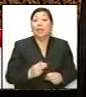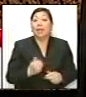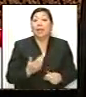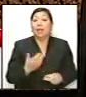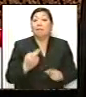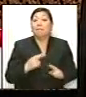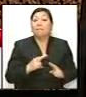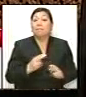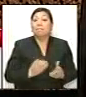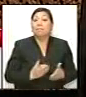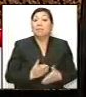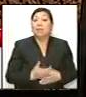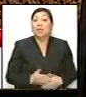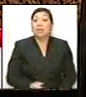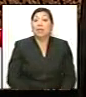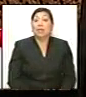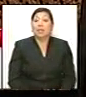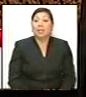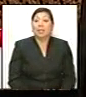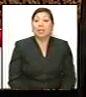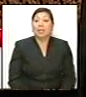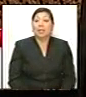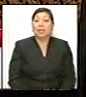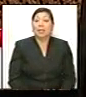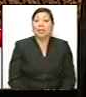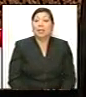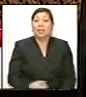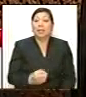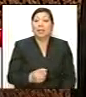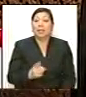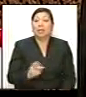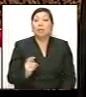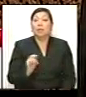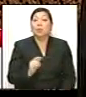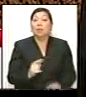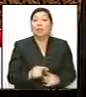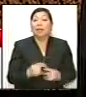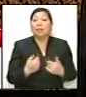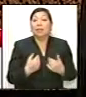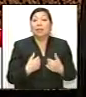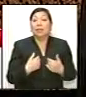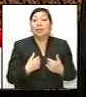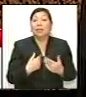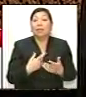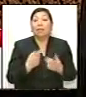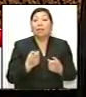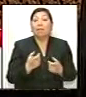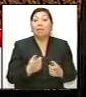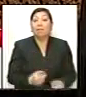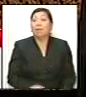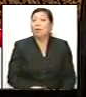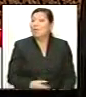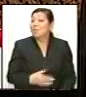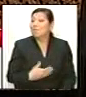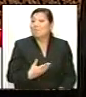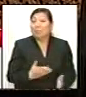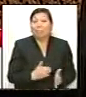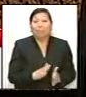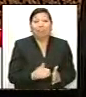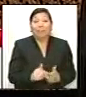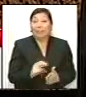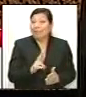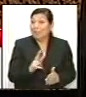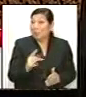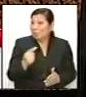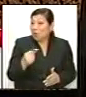viable ni sostenible. Entonces, creo que su plan necesita ciertamente ser modificado en su estructura. No podemos tener para 33 millones